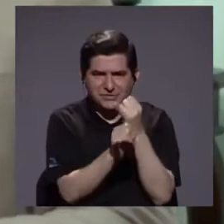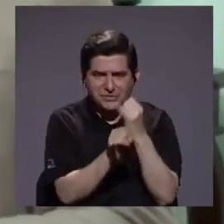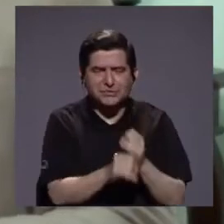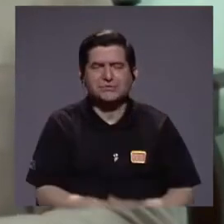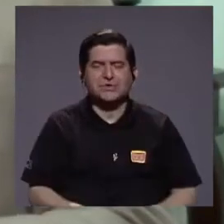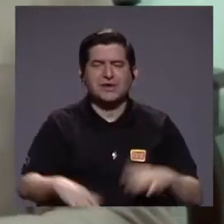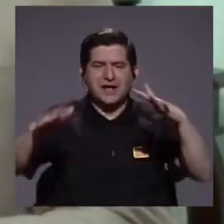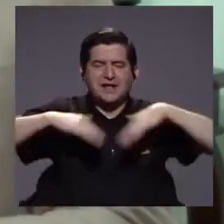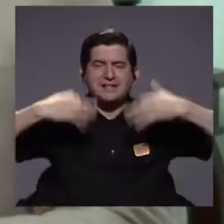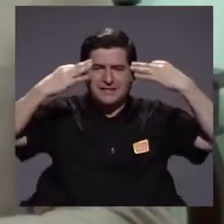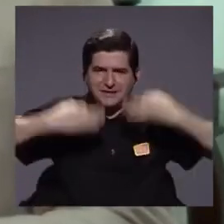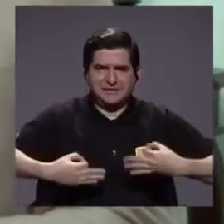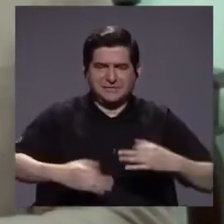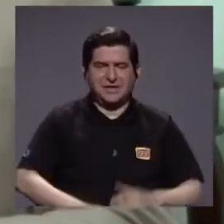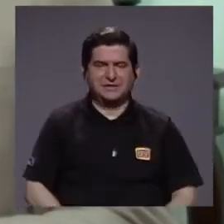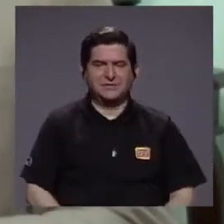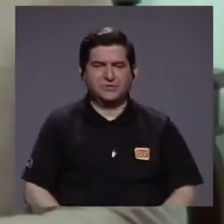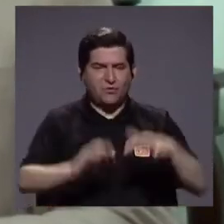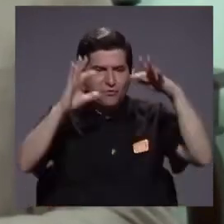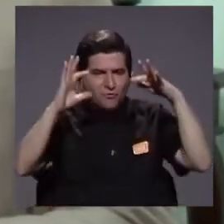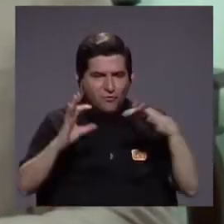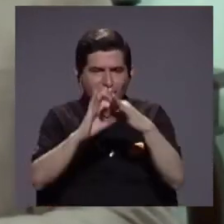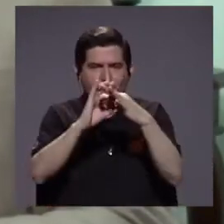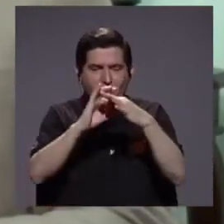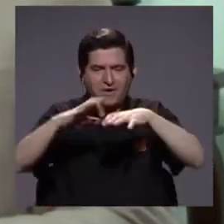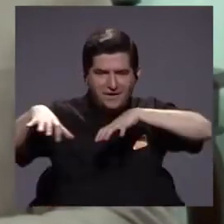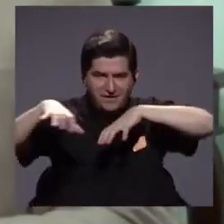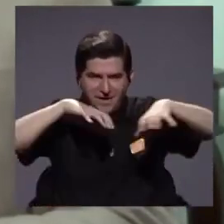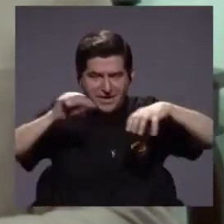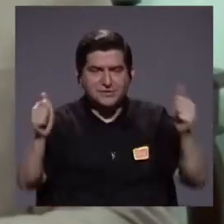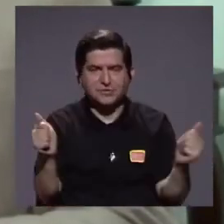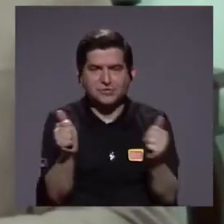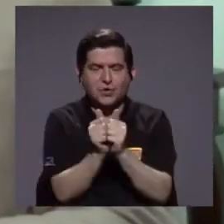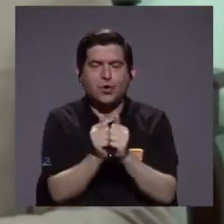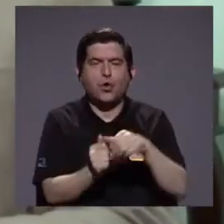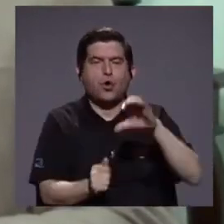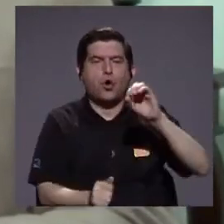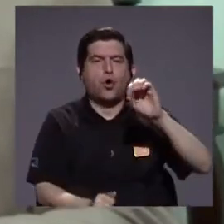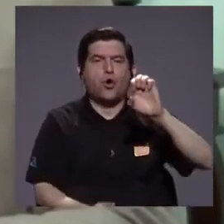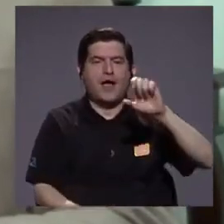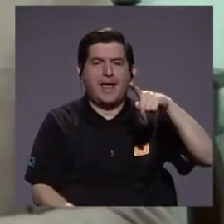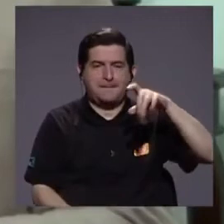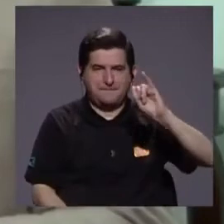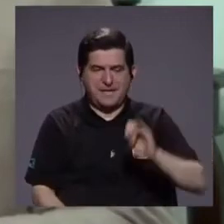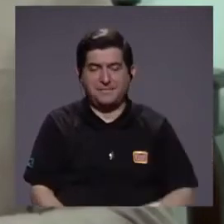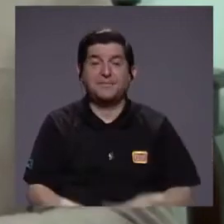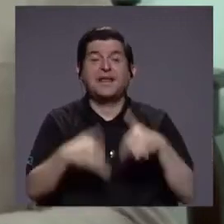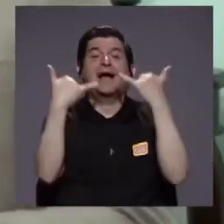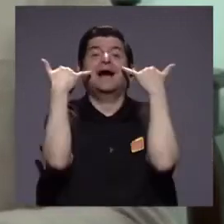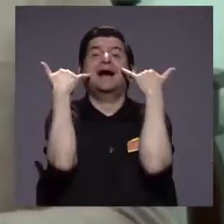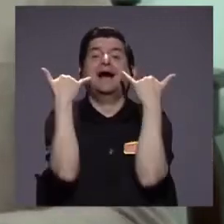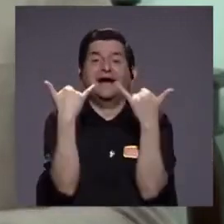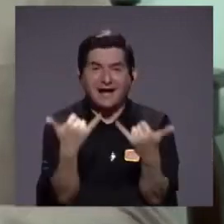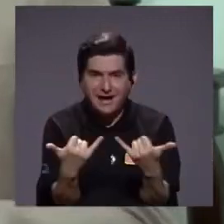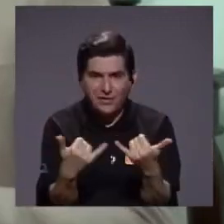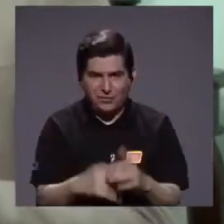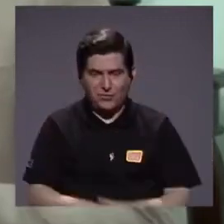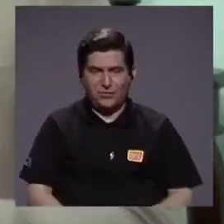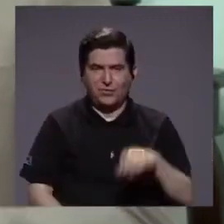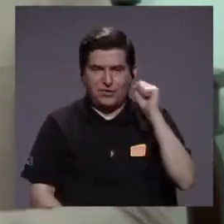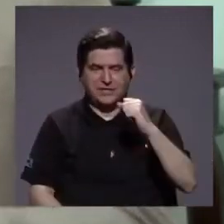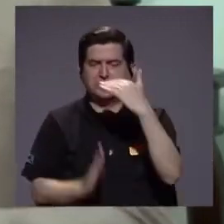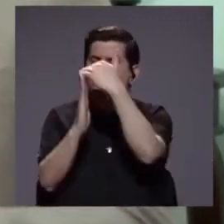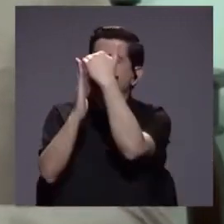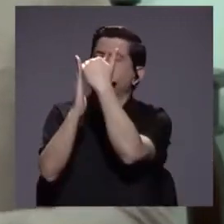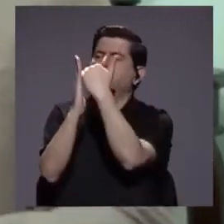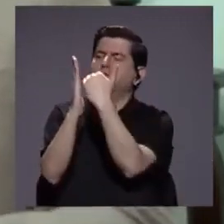Física y articular acciones con la OEPI para, ahora sí, levantar una